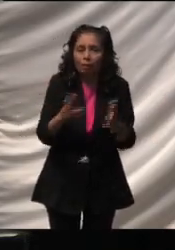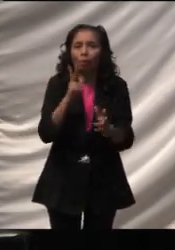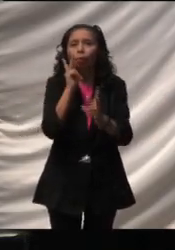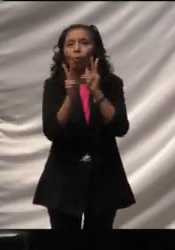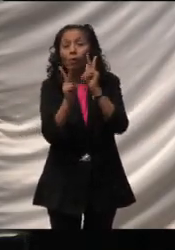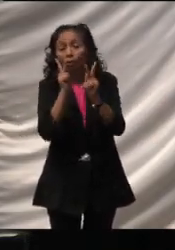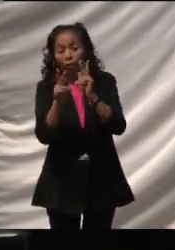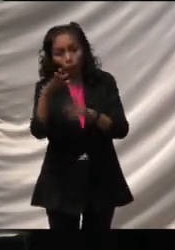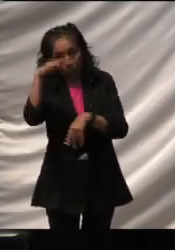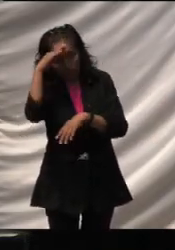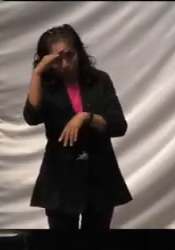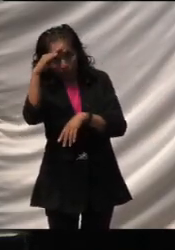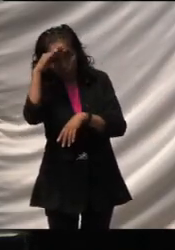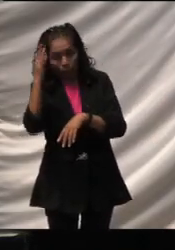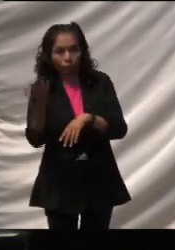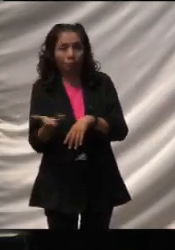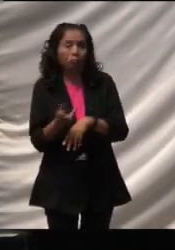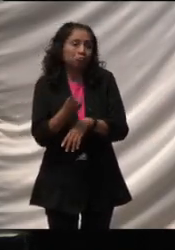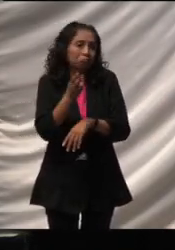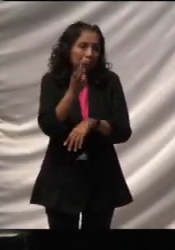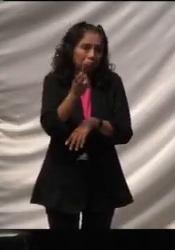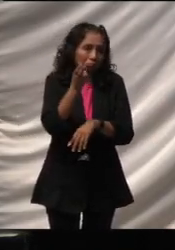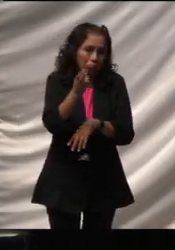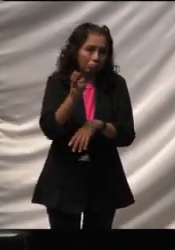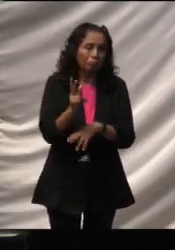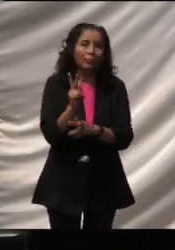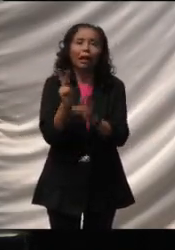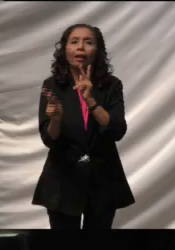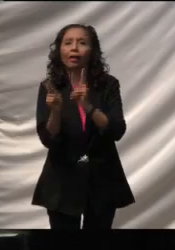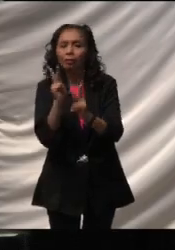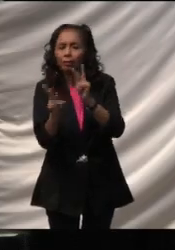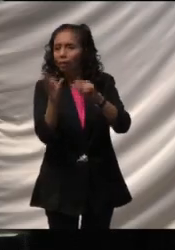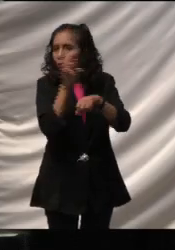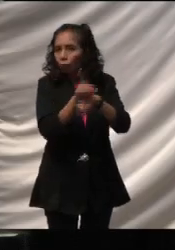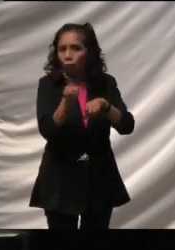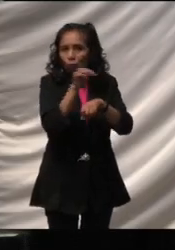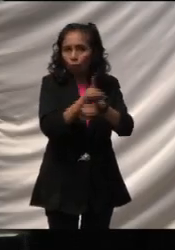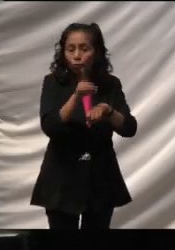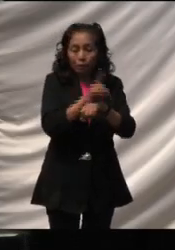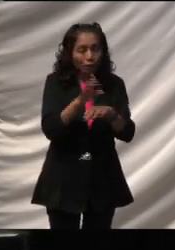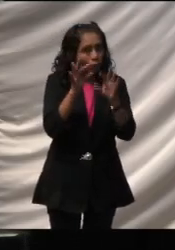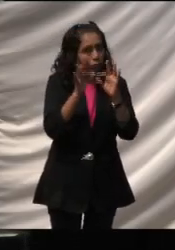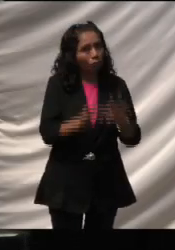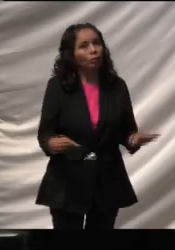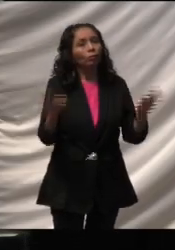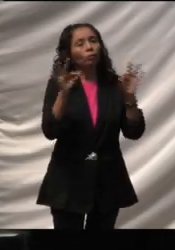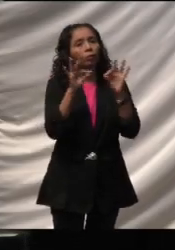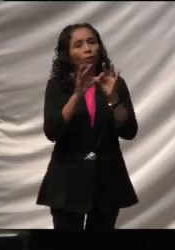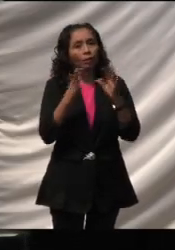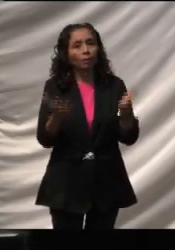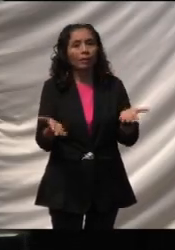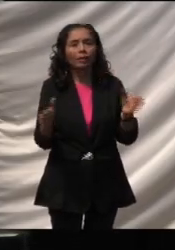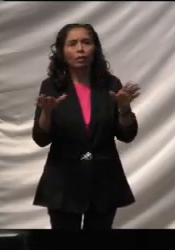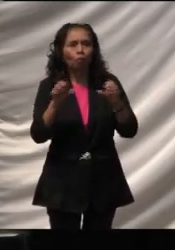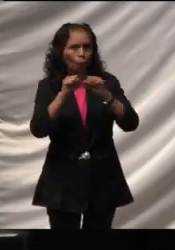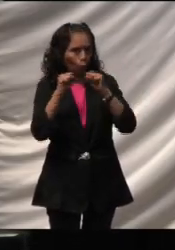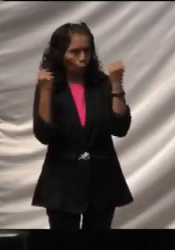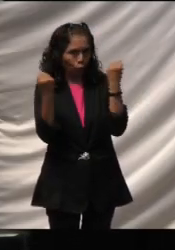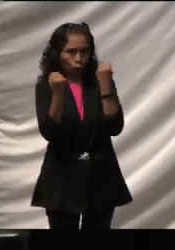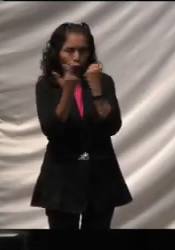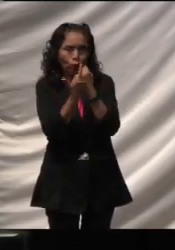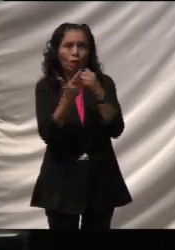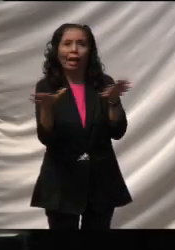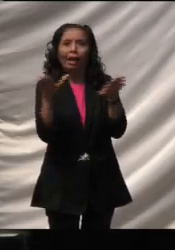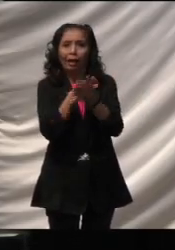hablamos o pensamos. De esta forma, las conversaciones diarias se vuelven esenciales para generar cambios sociales